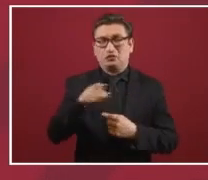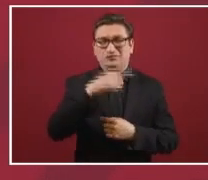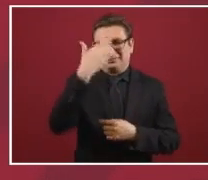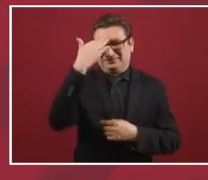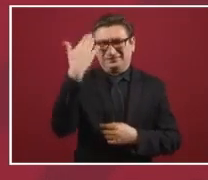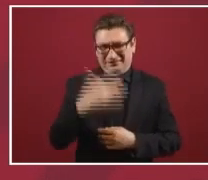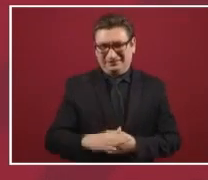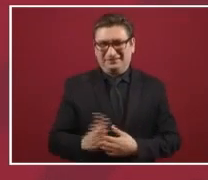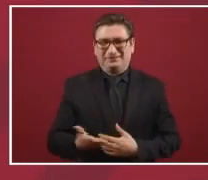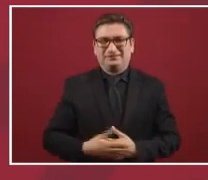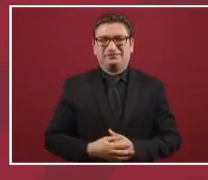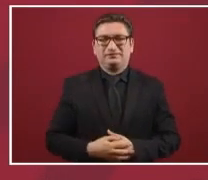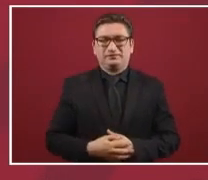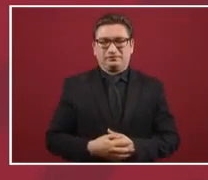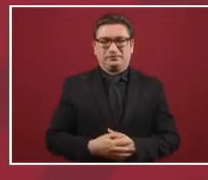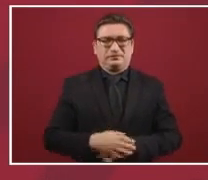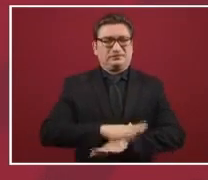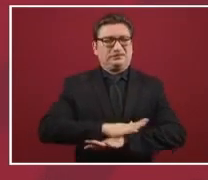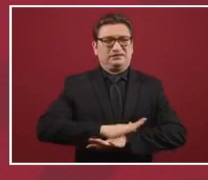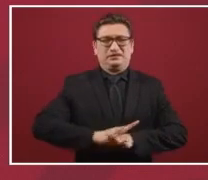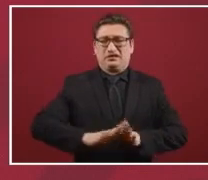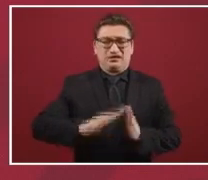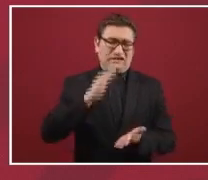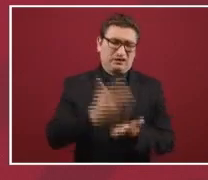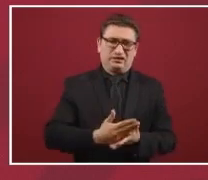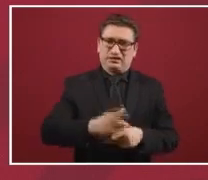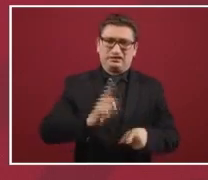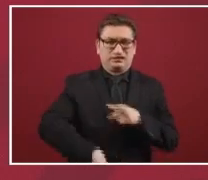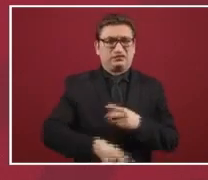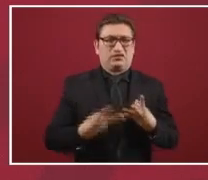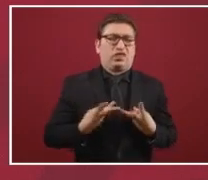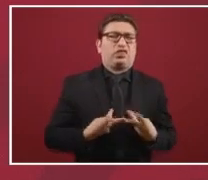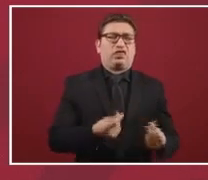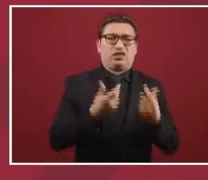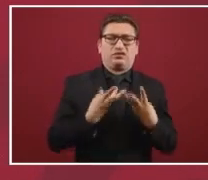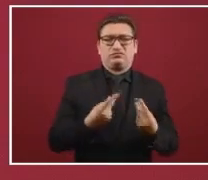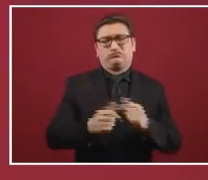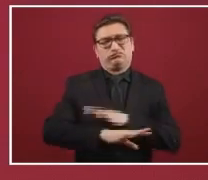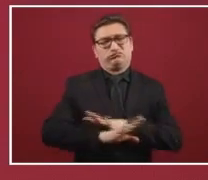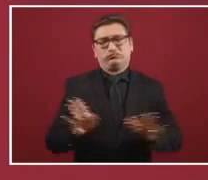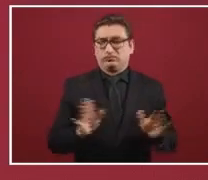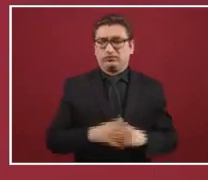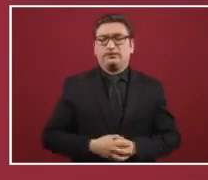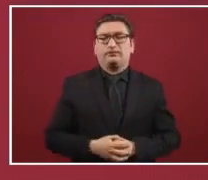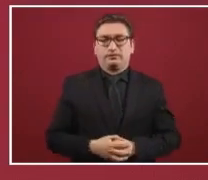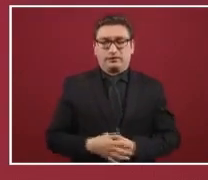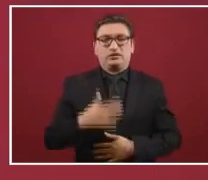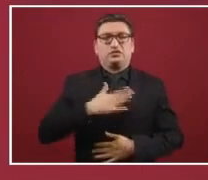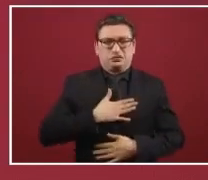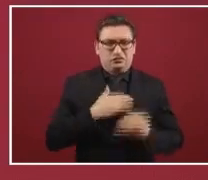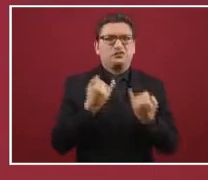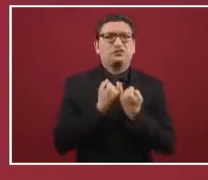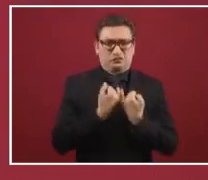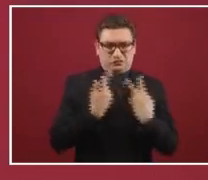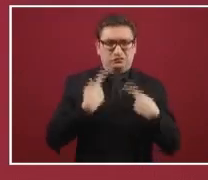saben, pues ya se acabó con todo ese derroche y me sirve para preguntarle a la